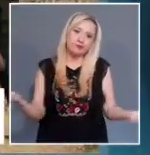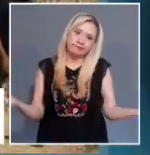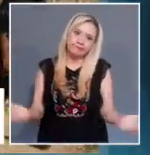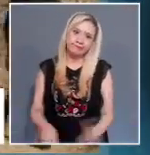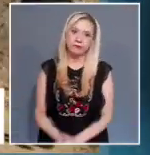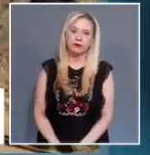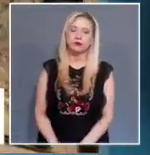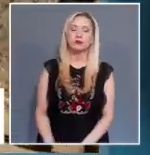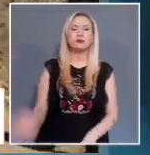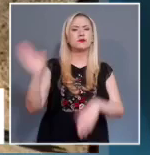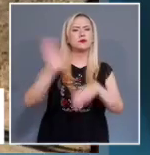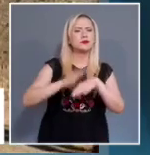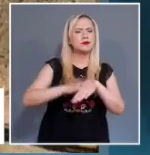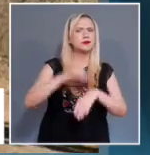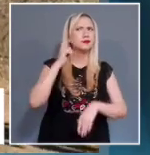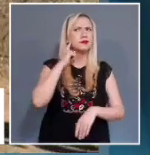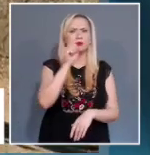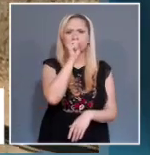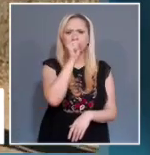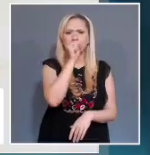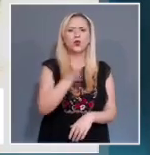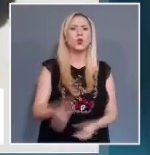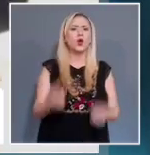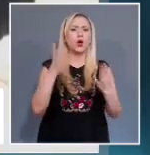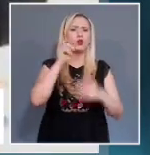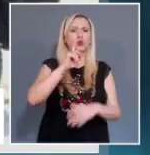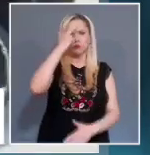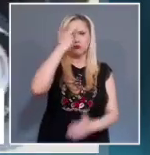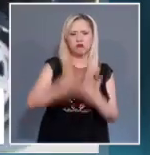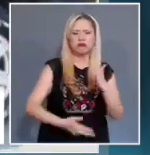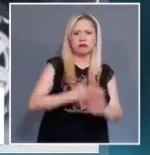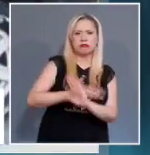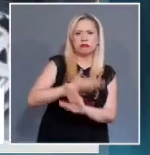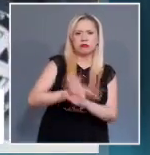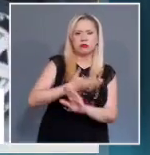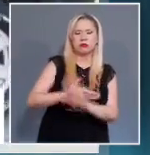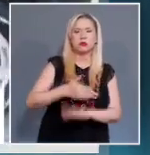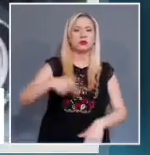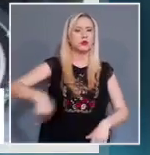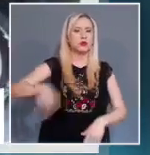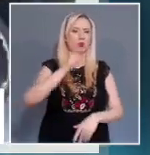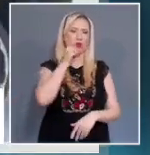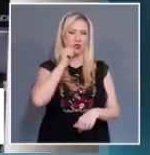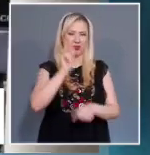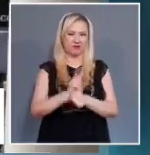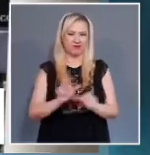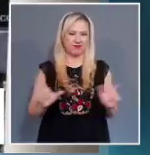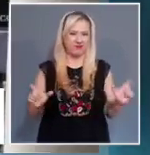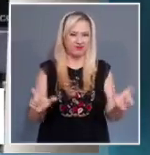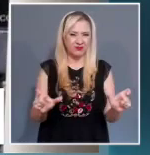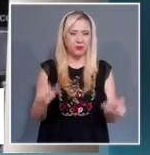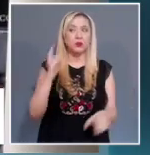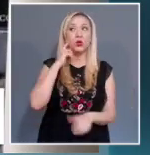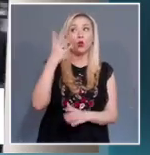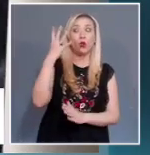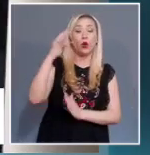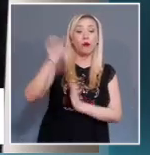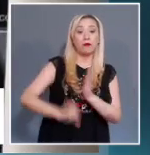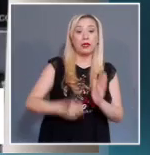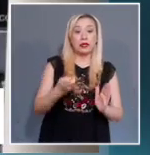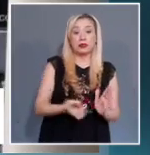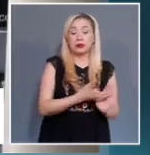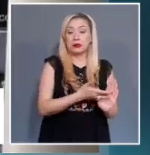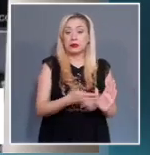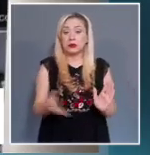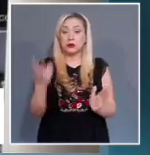las mujeres del Secretariado Ejecutivo del Sistema Nacional de Seguridad Pública, en los primeros 4 meses del año se registraron